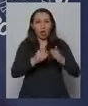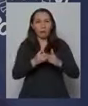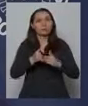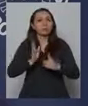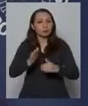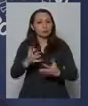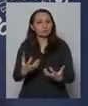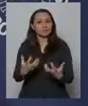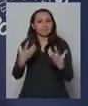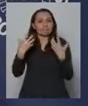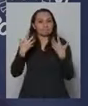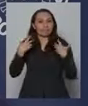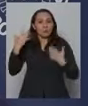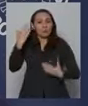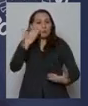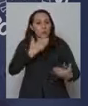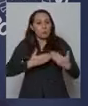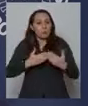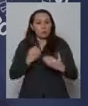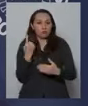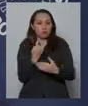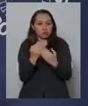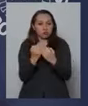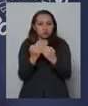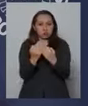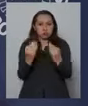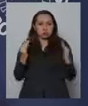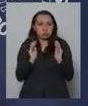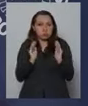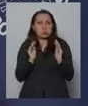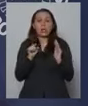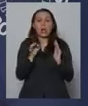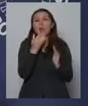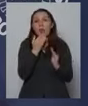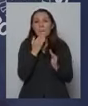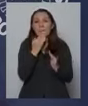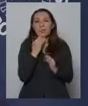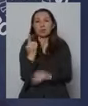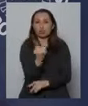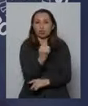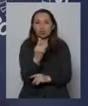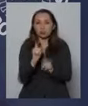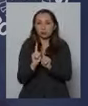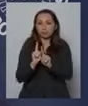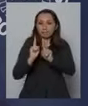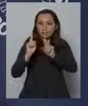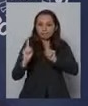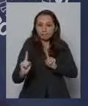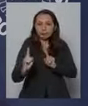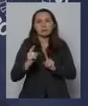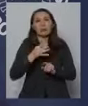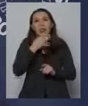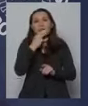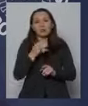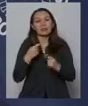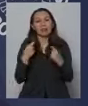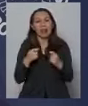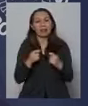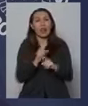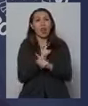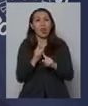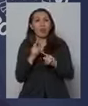siga tomando todas las medidas de aislamiento, de distanciamiento social indicadas. Estamos hablando de evitar